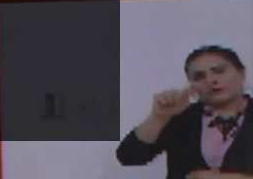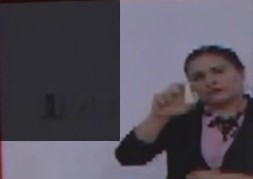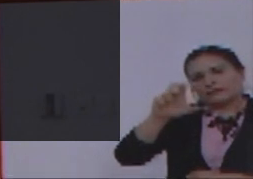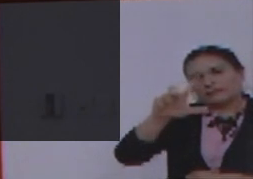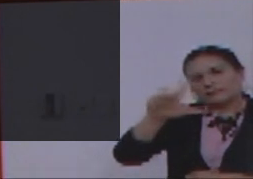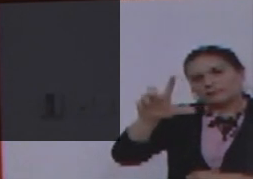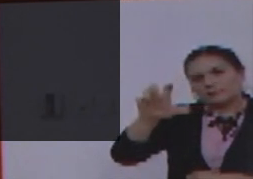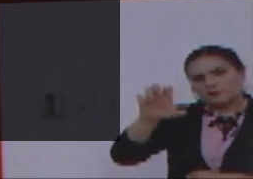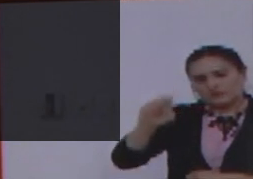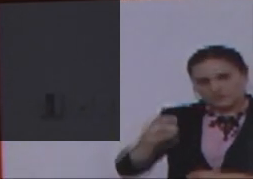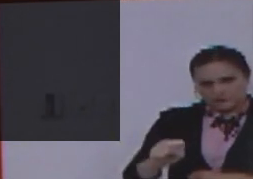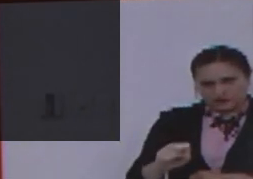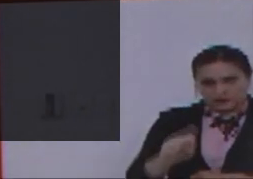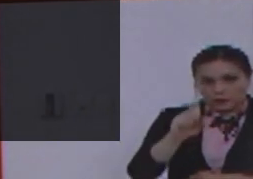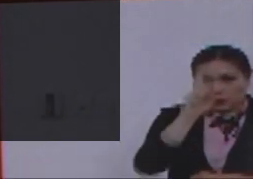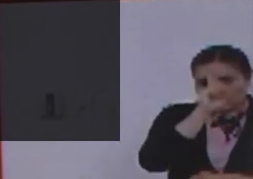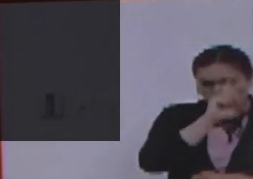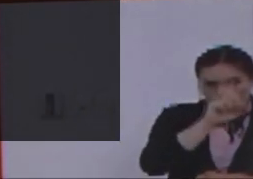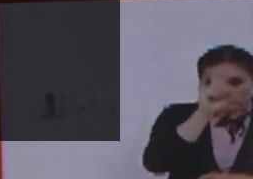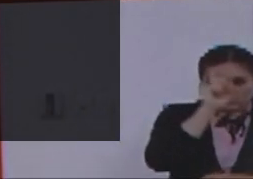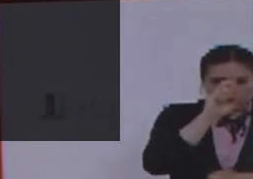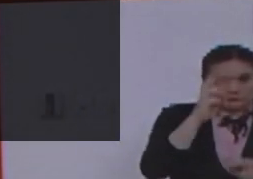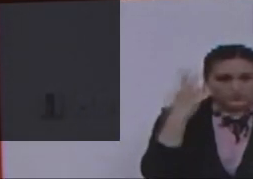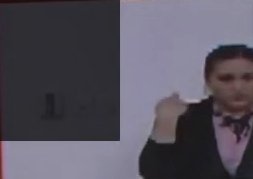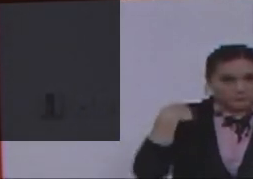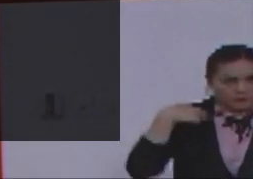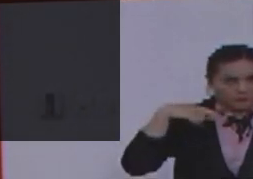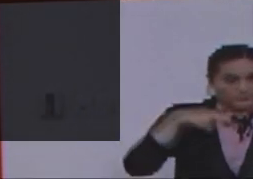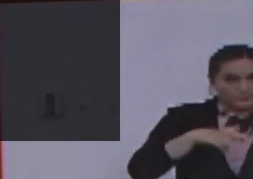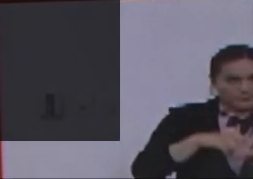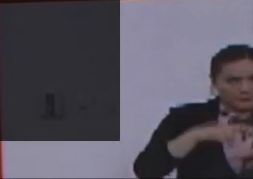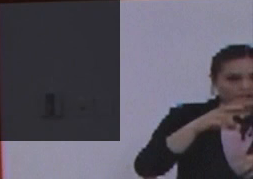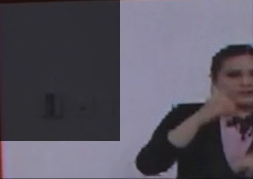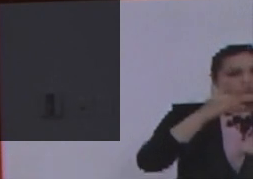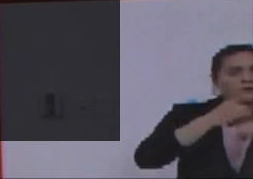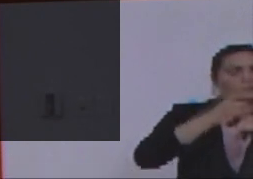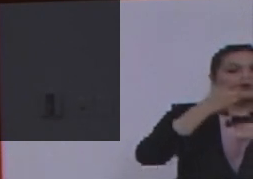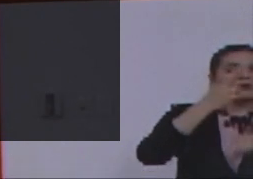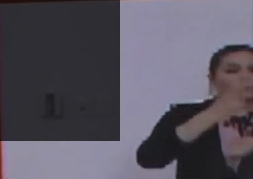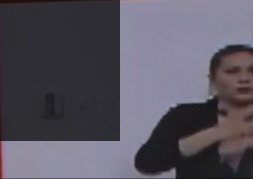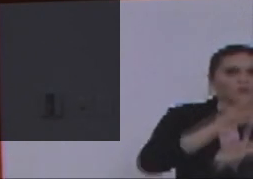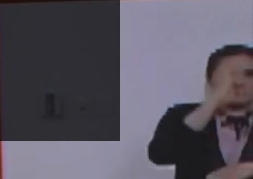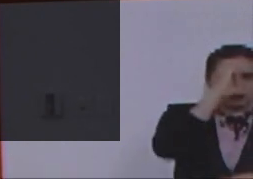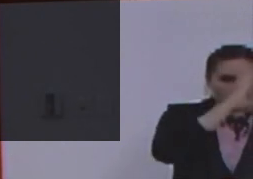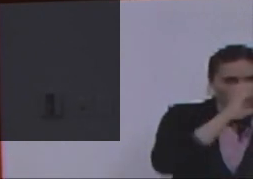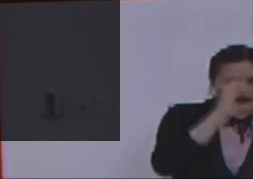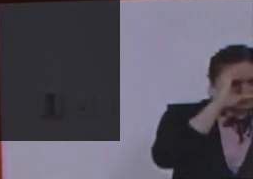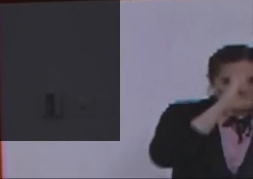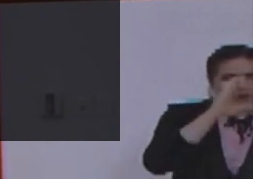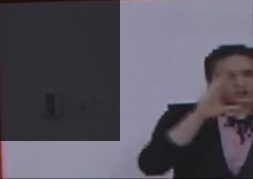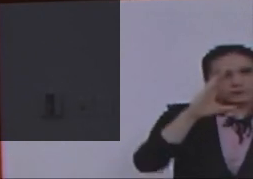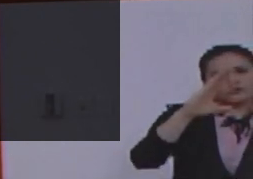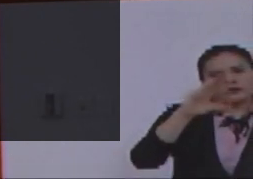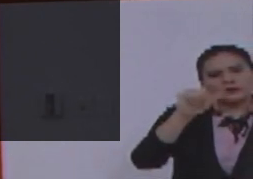Información Cecilia Mireles Cárdenas, en la Facultad de Estudios Profesionales de la Zona Huasteca Isaac Lara